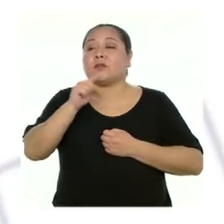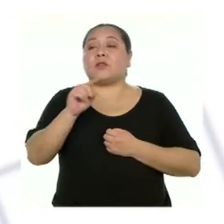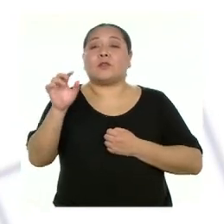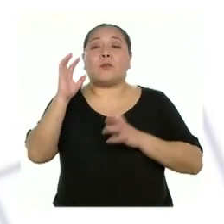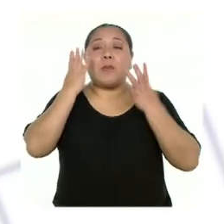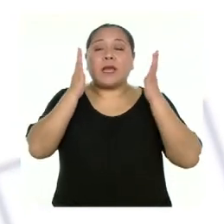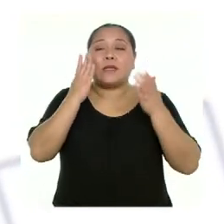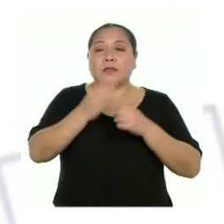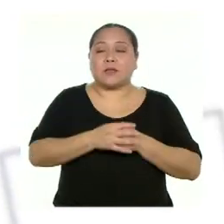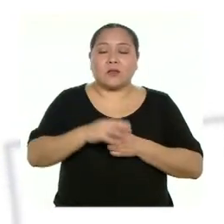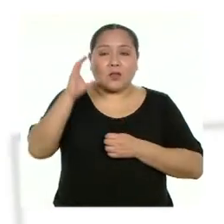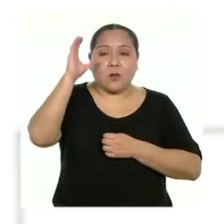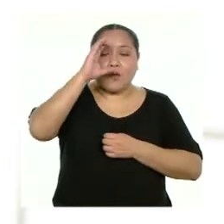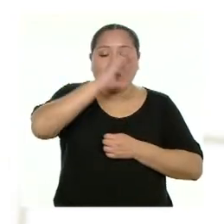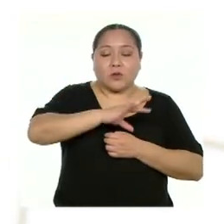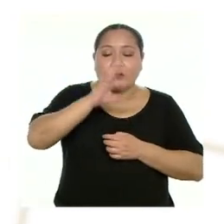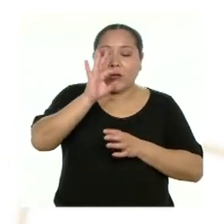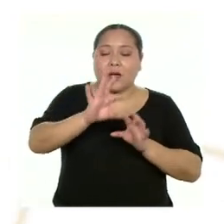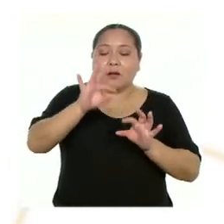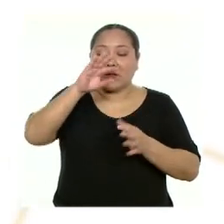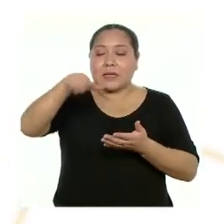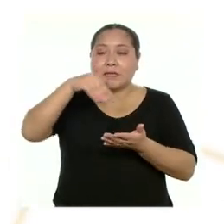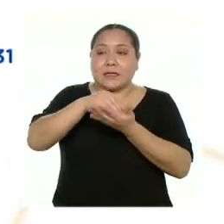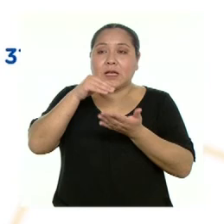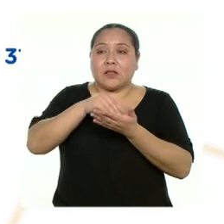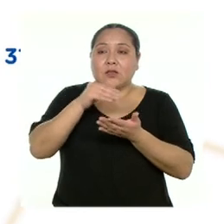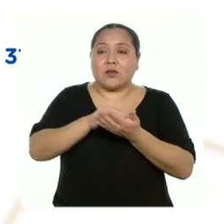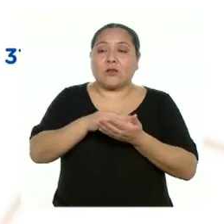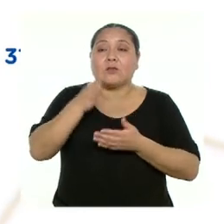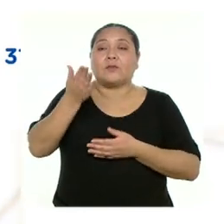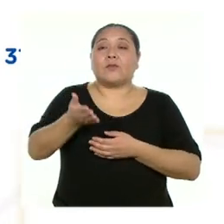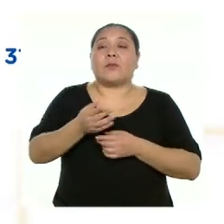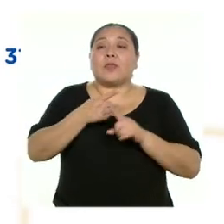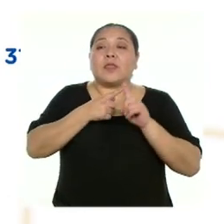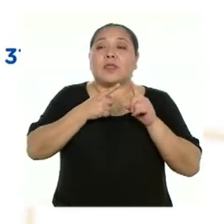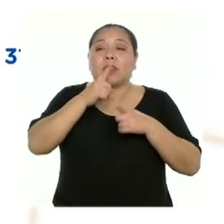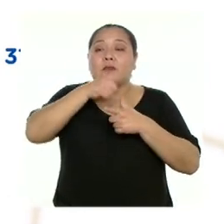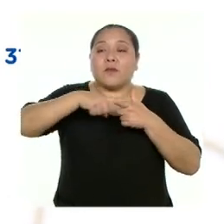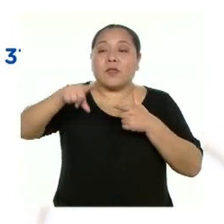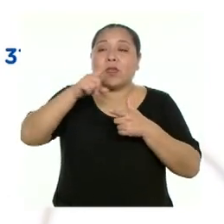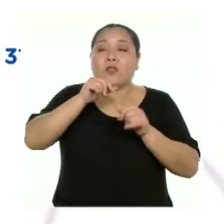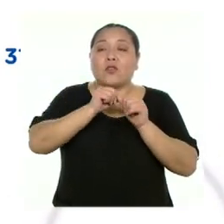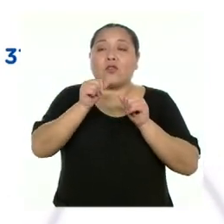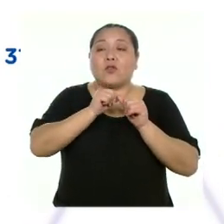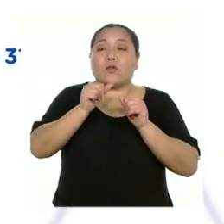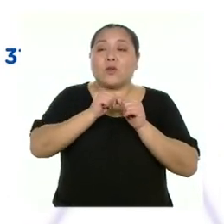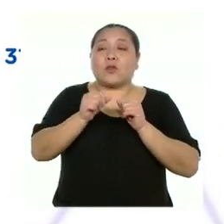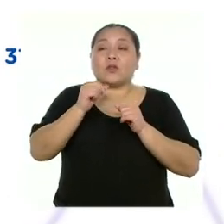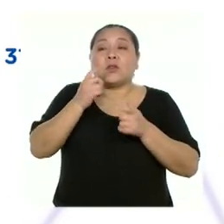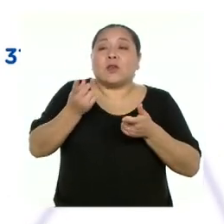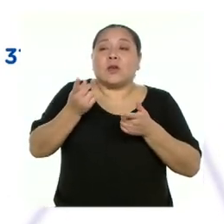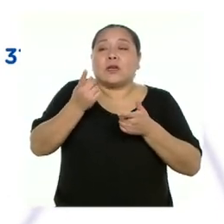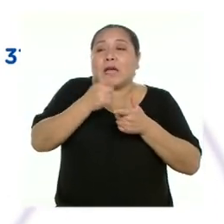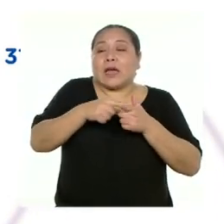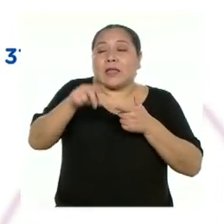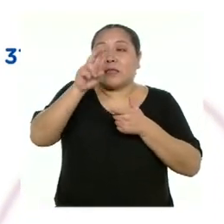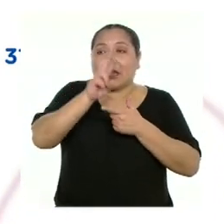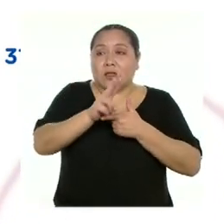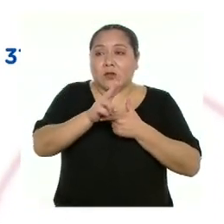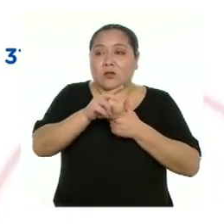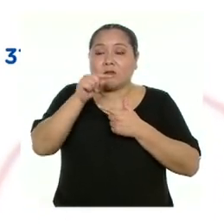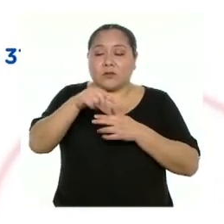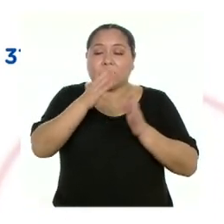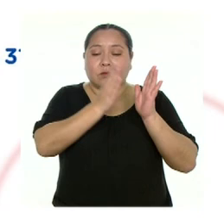similar. Se busca las posiciones del centro dividiendo la cantidad de datos entre 2 y allí hallamos que debemos ubicar